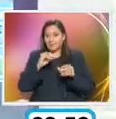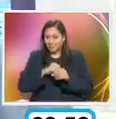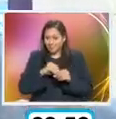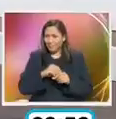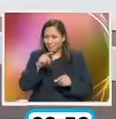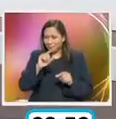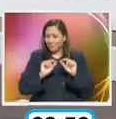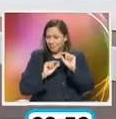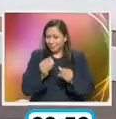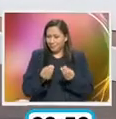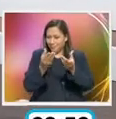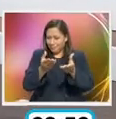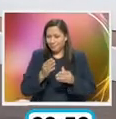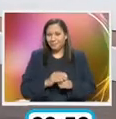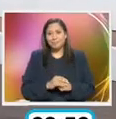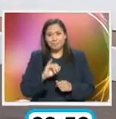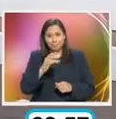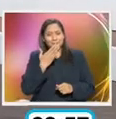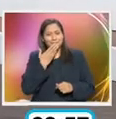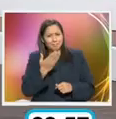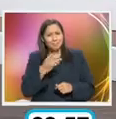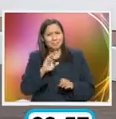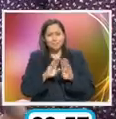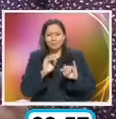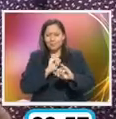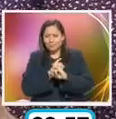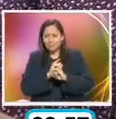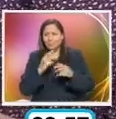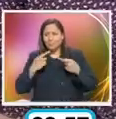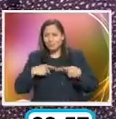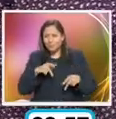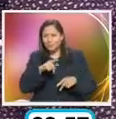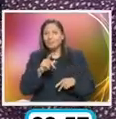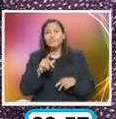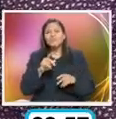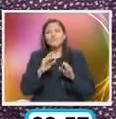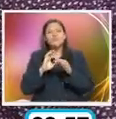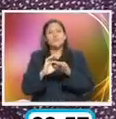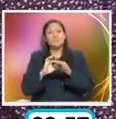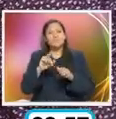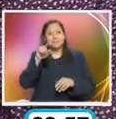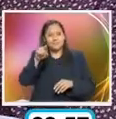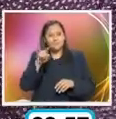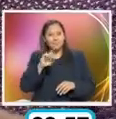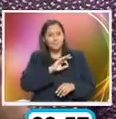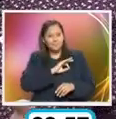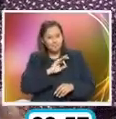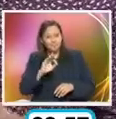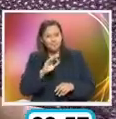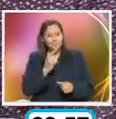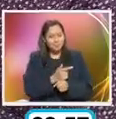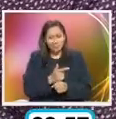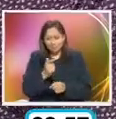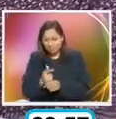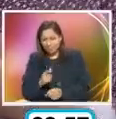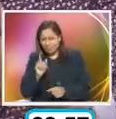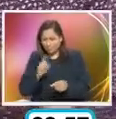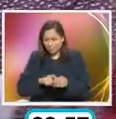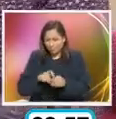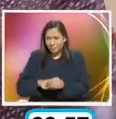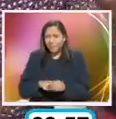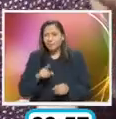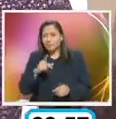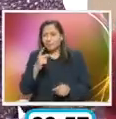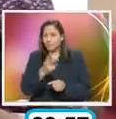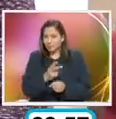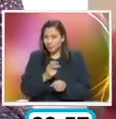ir enterando, hay unas sorpresas que se pueden ir Eso está enterando. bueno, ¿no? A través de las redes sociales la gente está pues muy cerquita de ti, ¿no? Puede descubrir lo que estás haciendo, seguirte. Y es más,